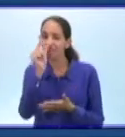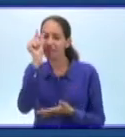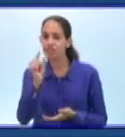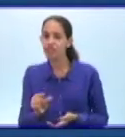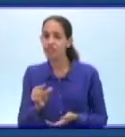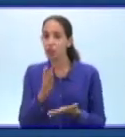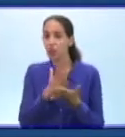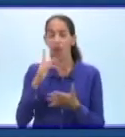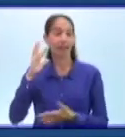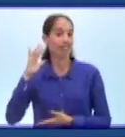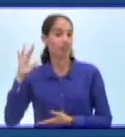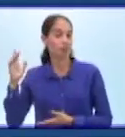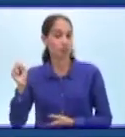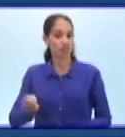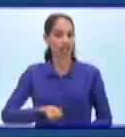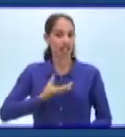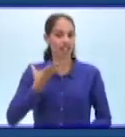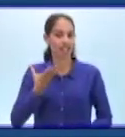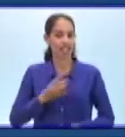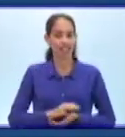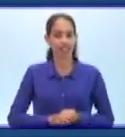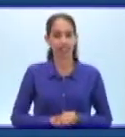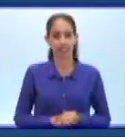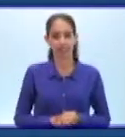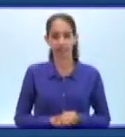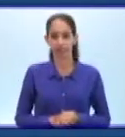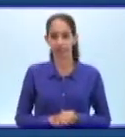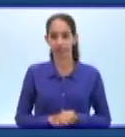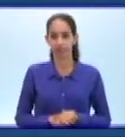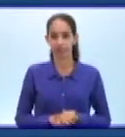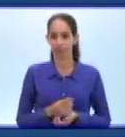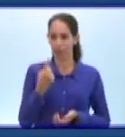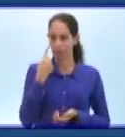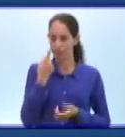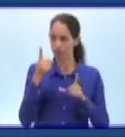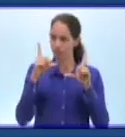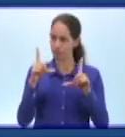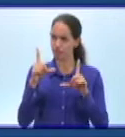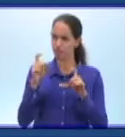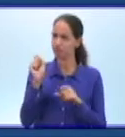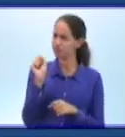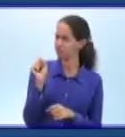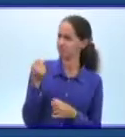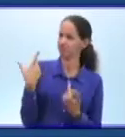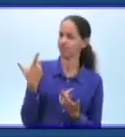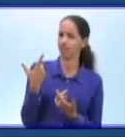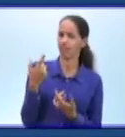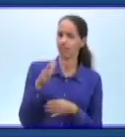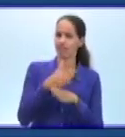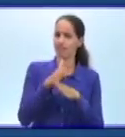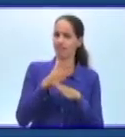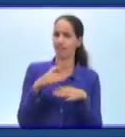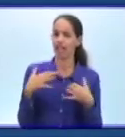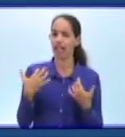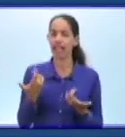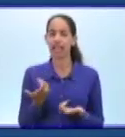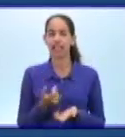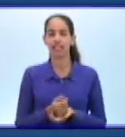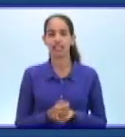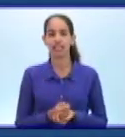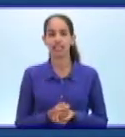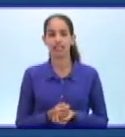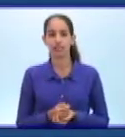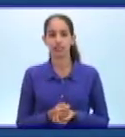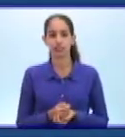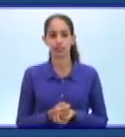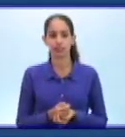nuestras escuelas de arte? ¿Qué les sugiere esta foto? Pero ¿qué dicen nuestros estudiantes a los cuales les gusta la